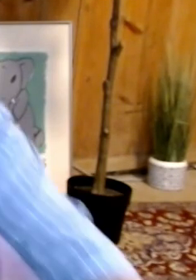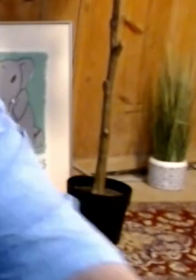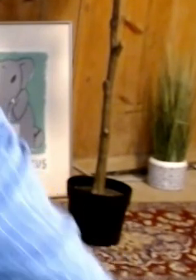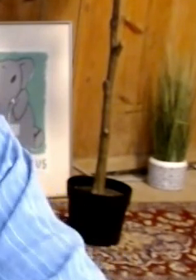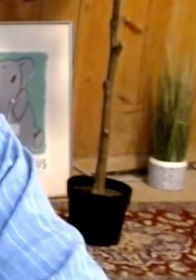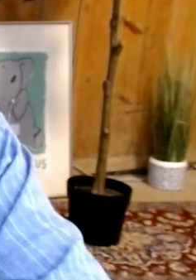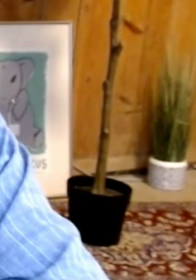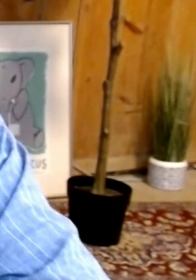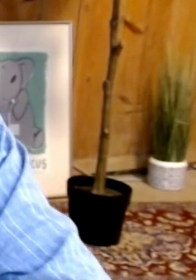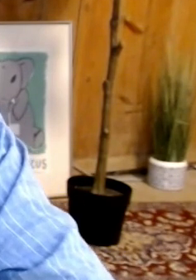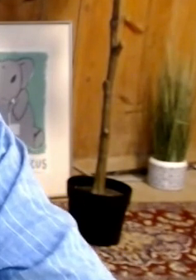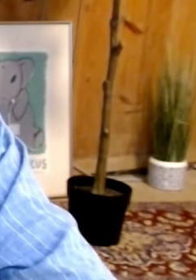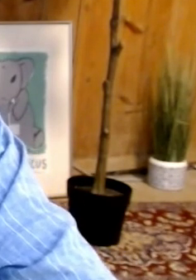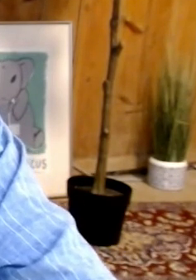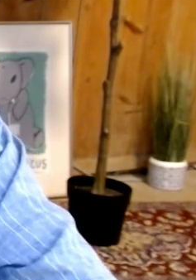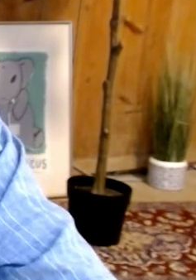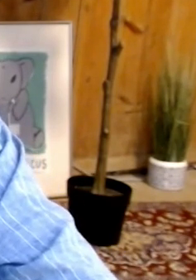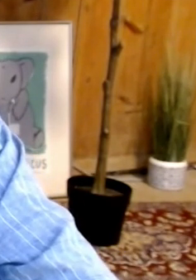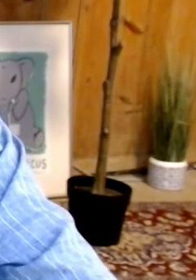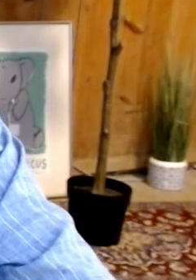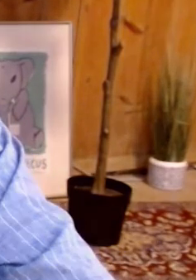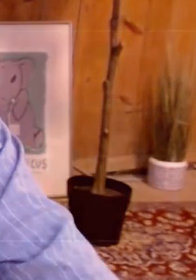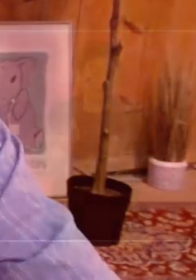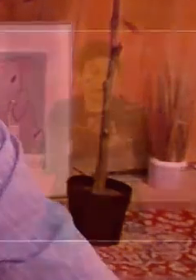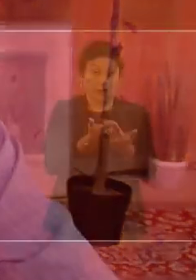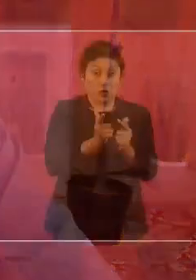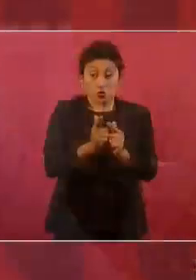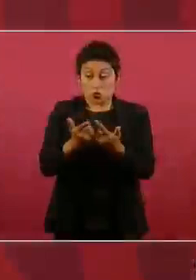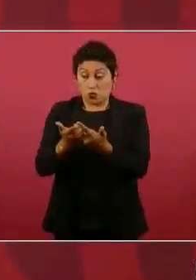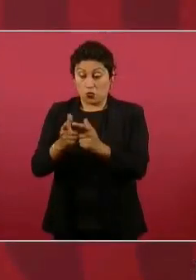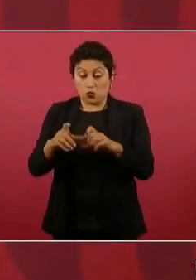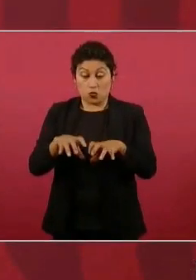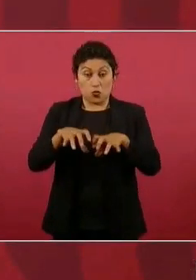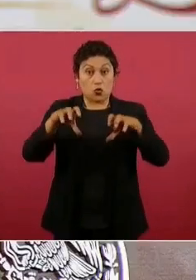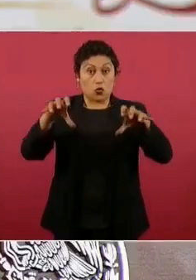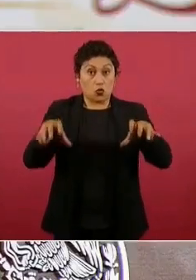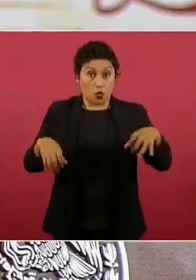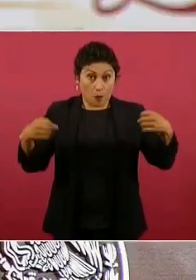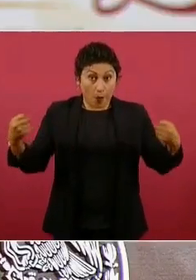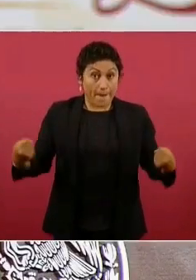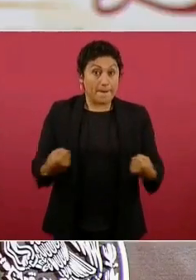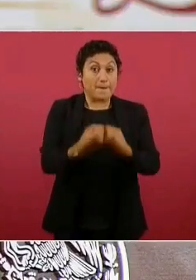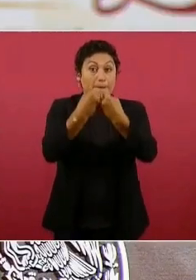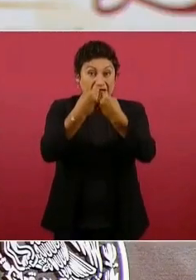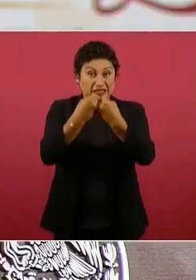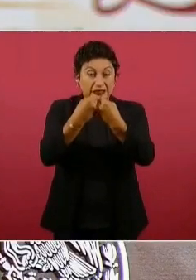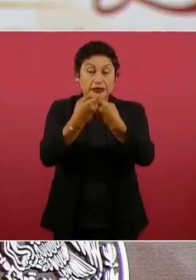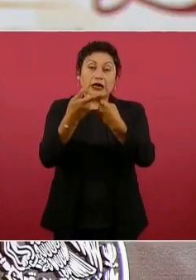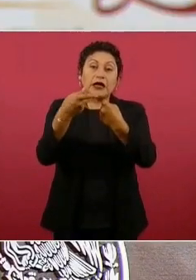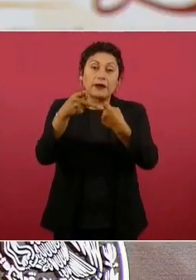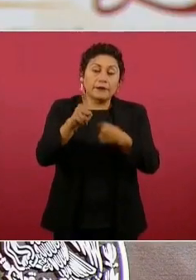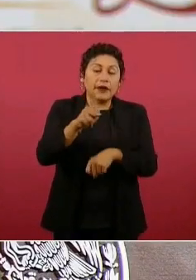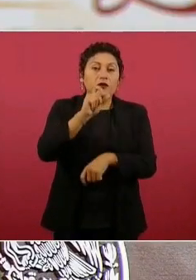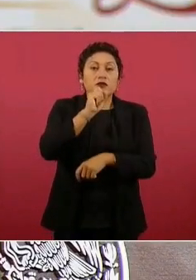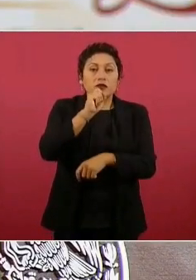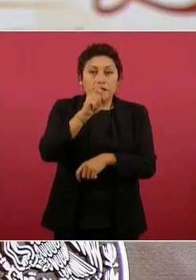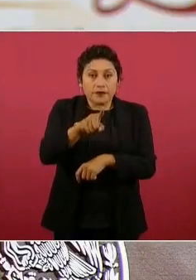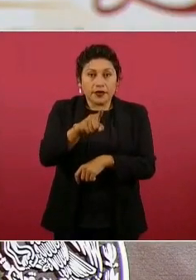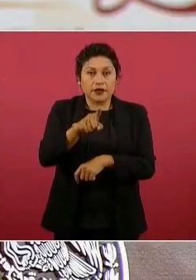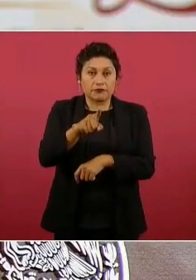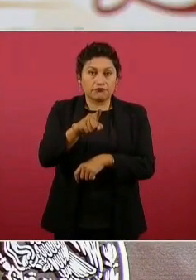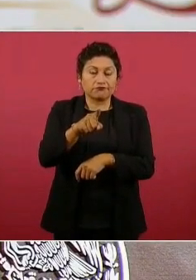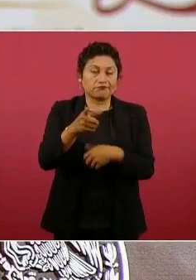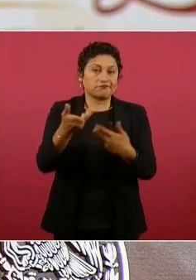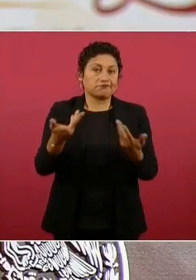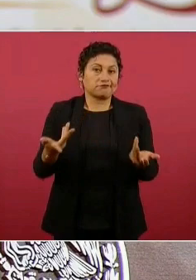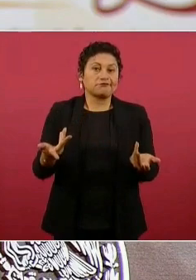locos. Así lo plantea hoy el presidente López Obrador. Puso el ejemplo de los hechos violentos de ayer en Ciudad